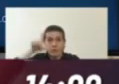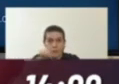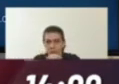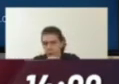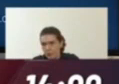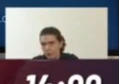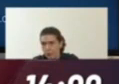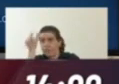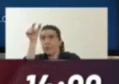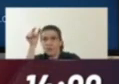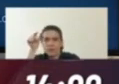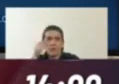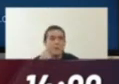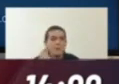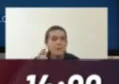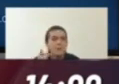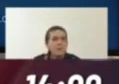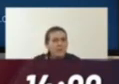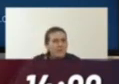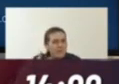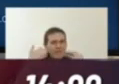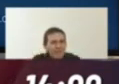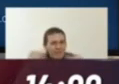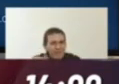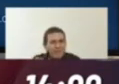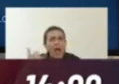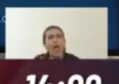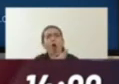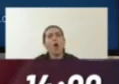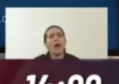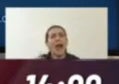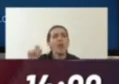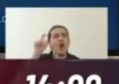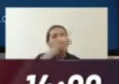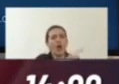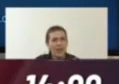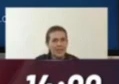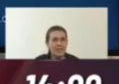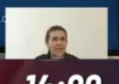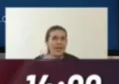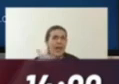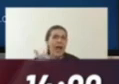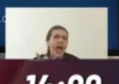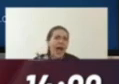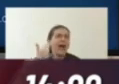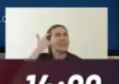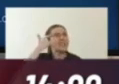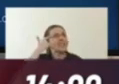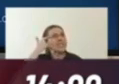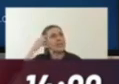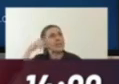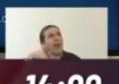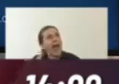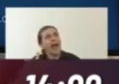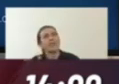Ahora, yo estoy seguro que en el ánimo de todos los gobernadores siempre han anidado el deseo de confiar en la